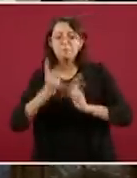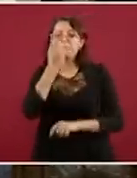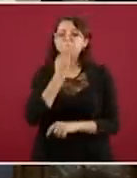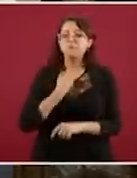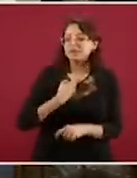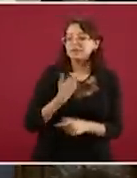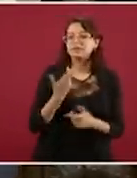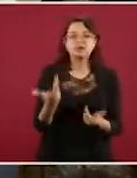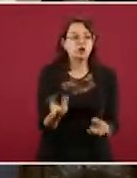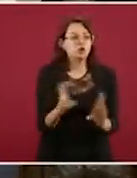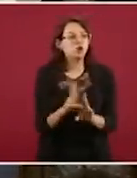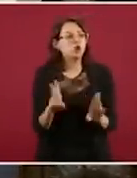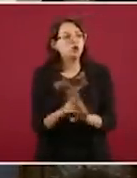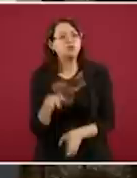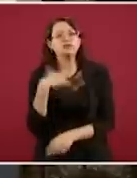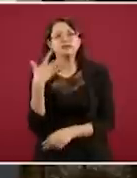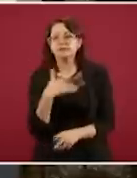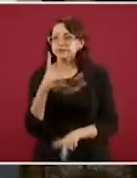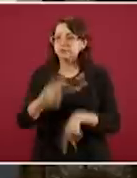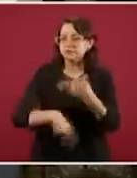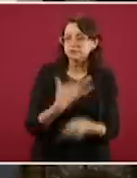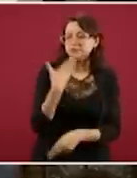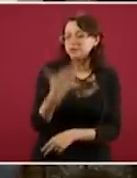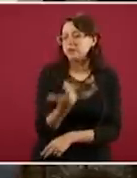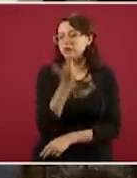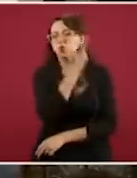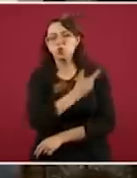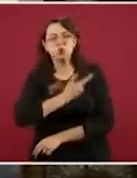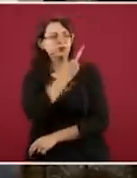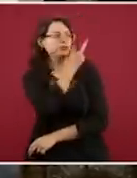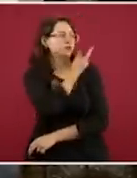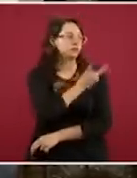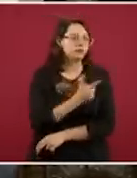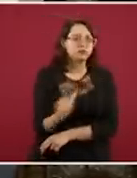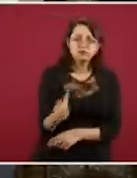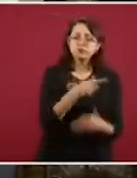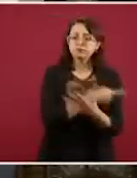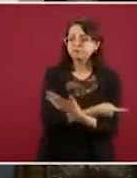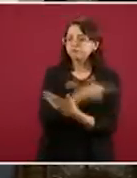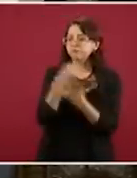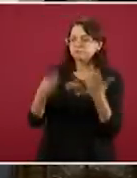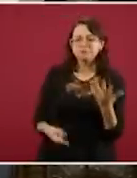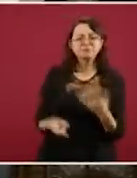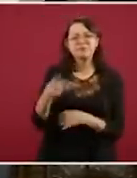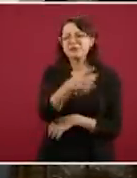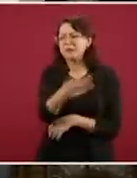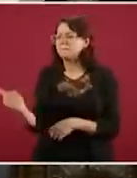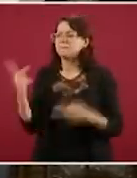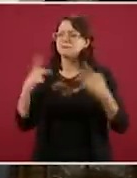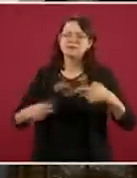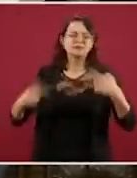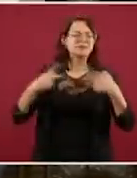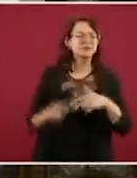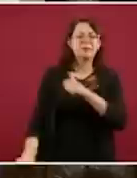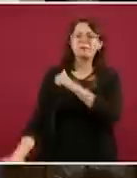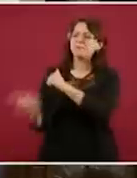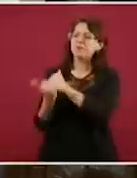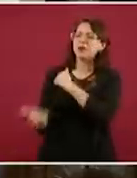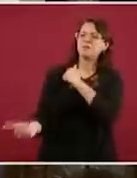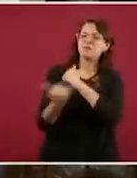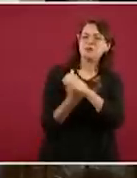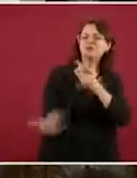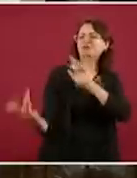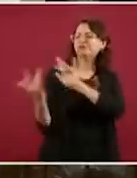cómo vamos, qué les gusta, qué no les gusta. Siempre tengo